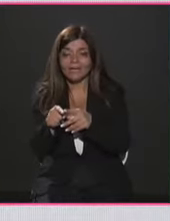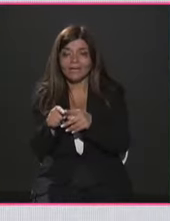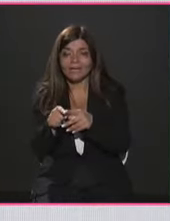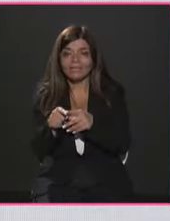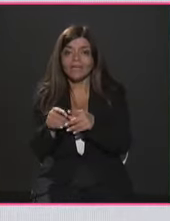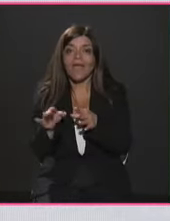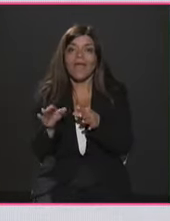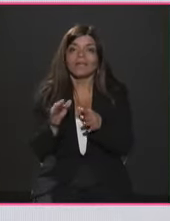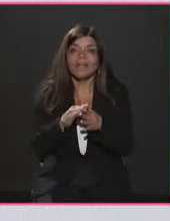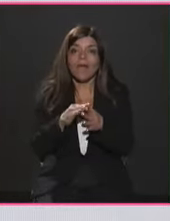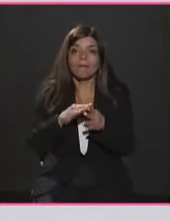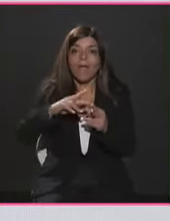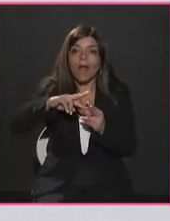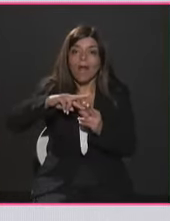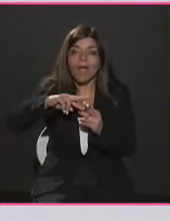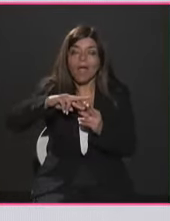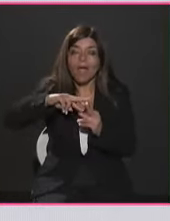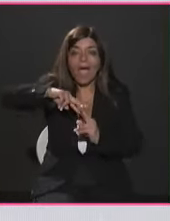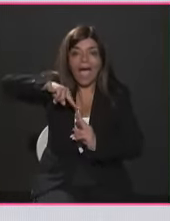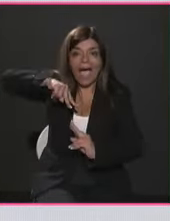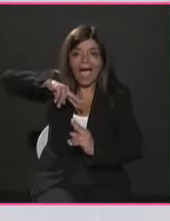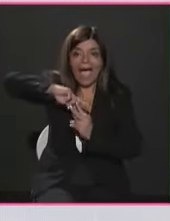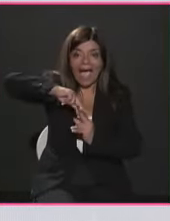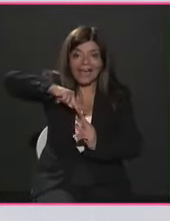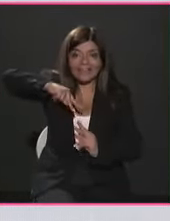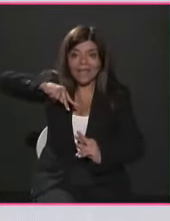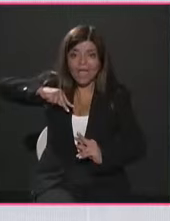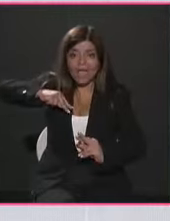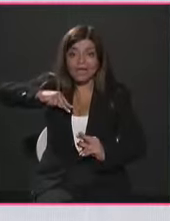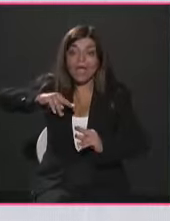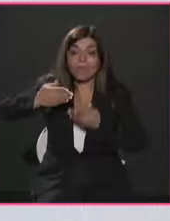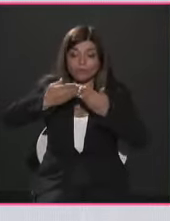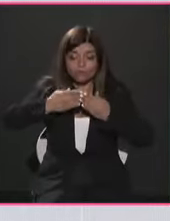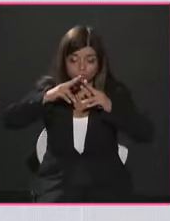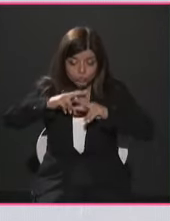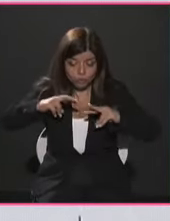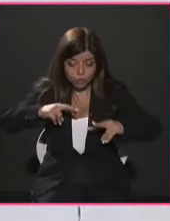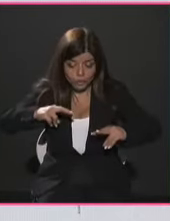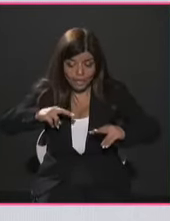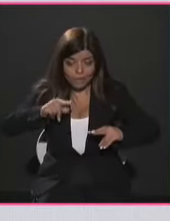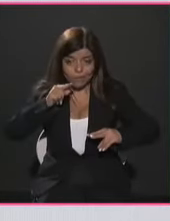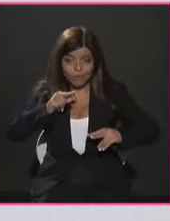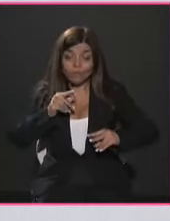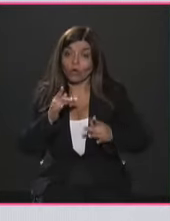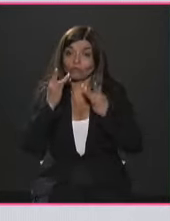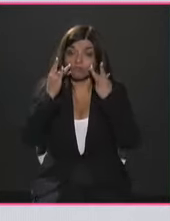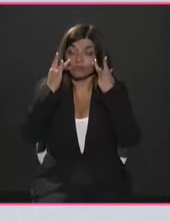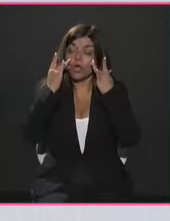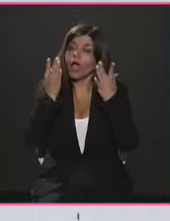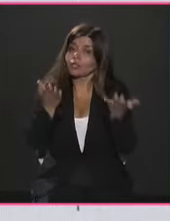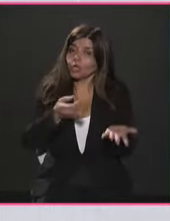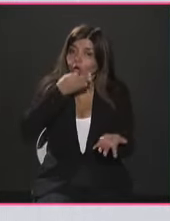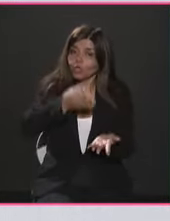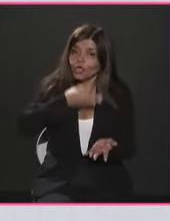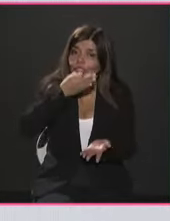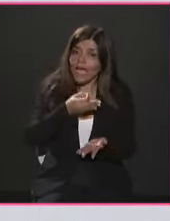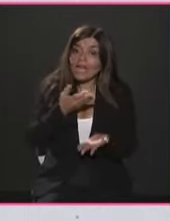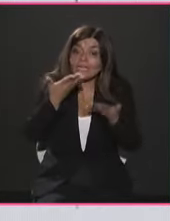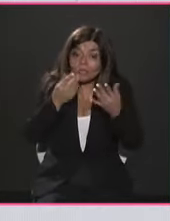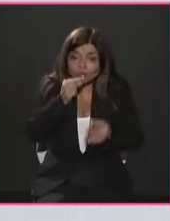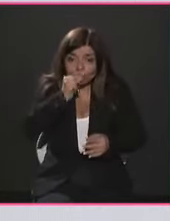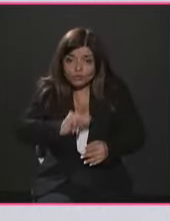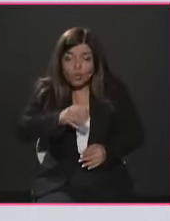extrajimos la secuencia del ADN y la analizamos y me alegra decir que acabamos de